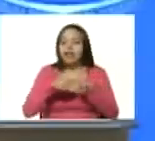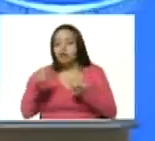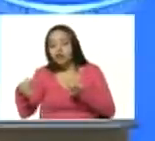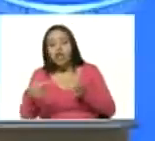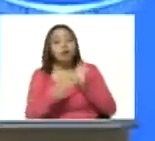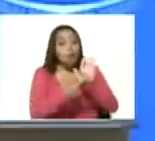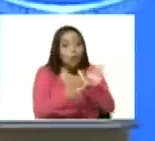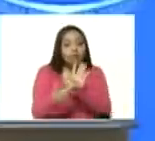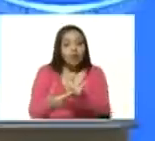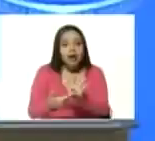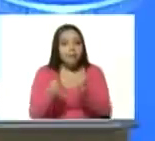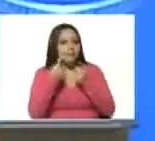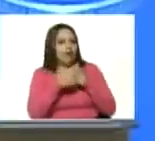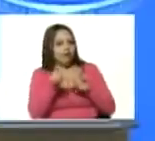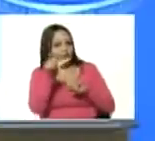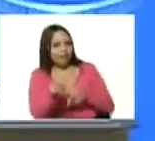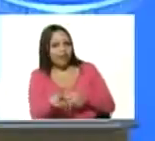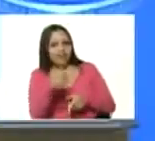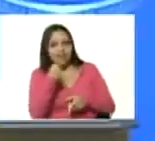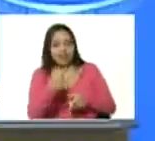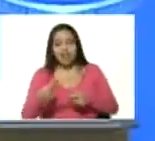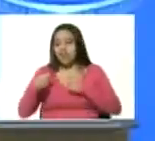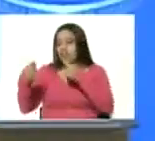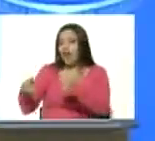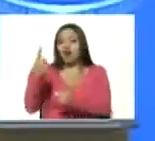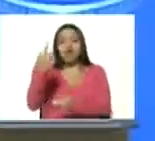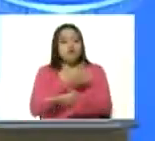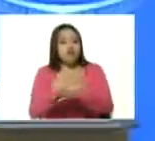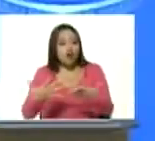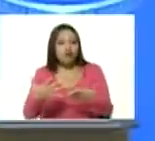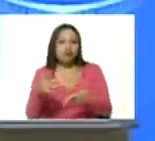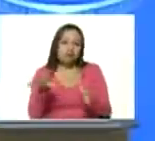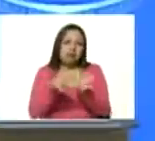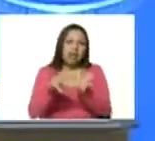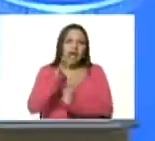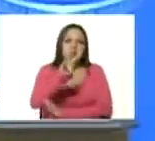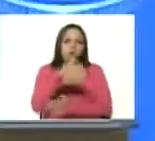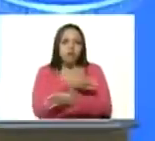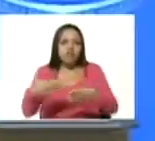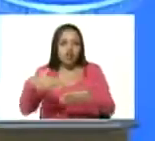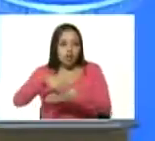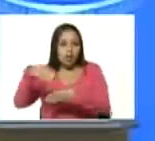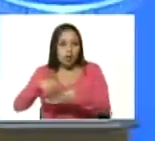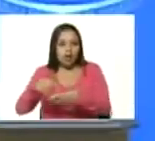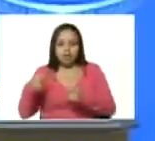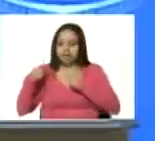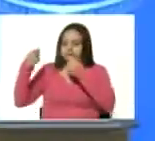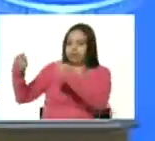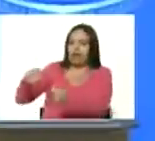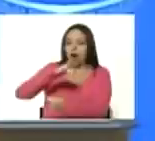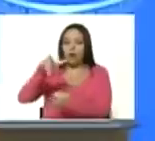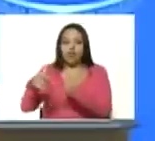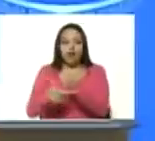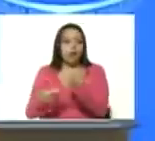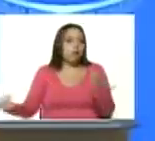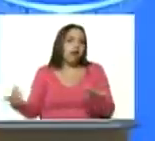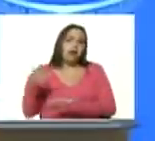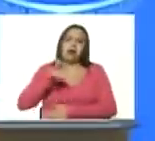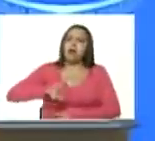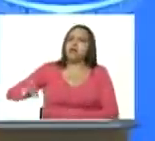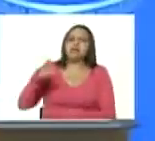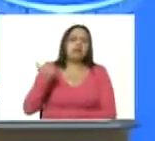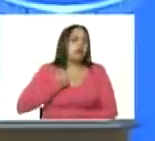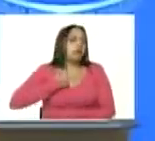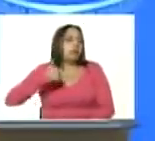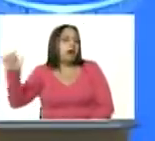le da un millón, casi 2 millones de dólares directamente a Juan Guaidó, a su bolsillo, para que él lo gaste a su real saber